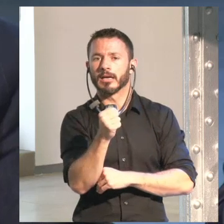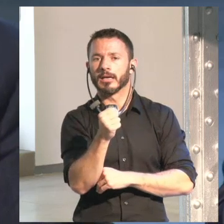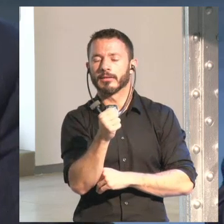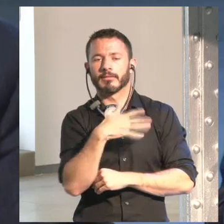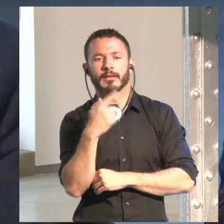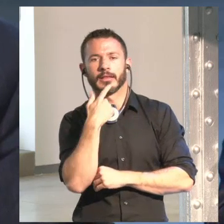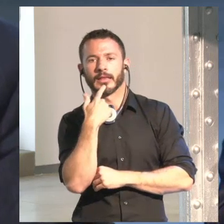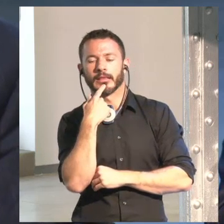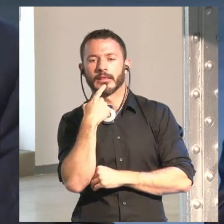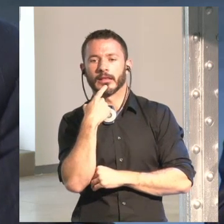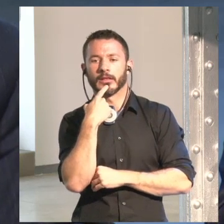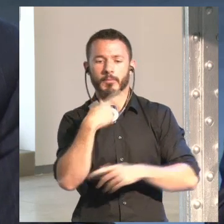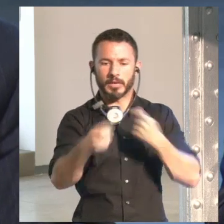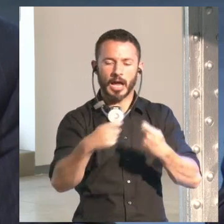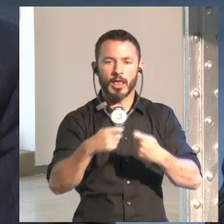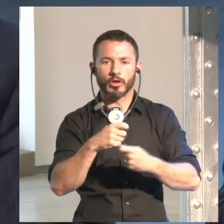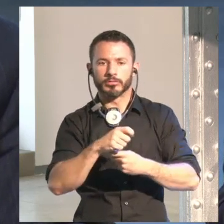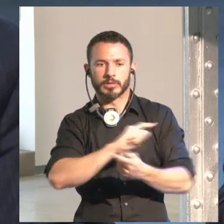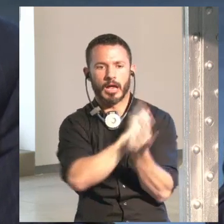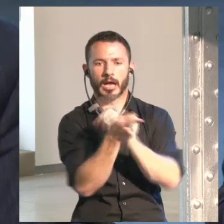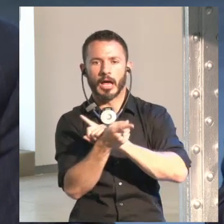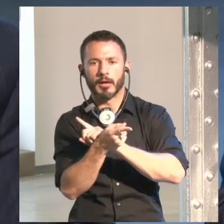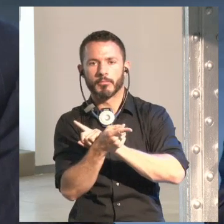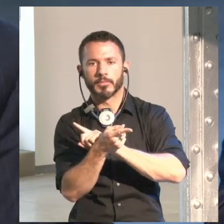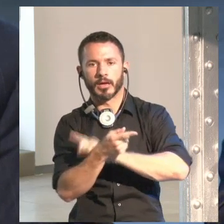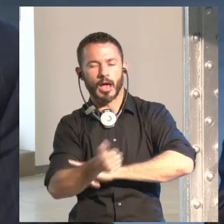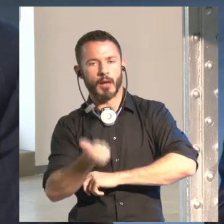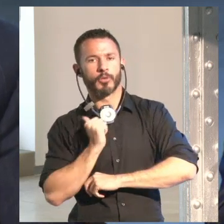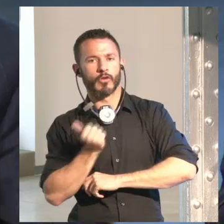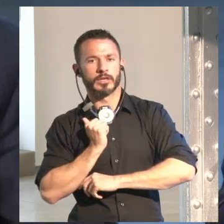es decir, que cambia los mercados y que explota